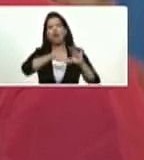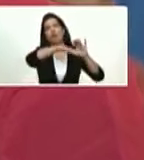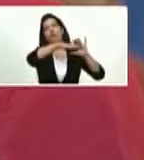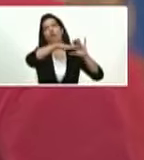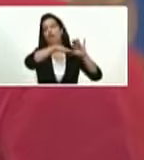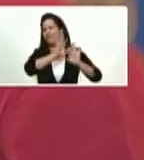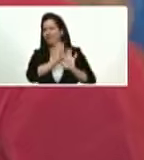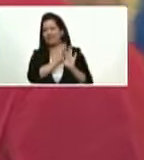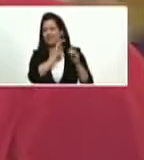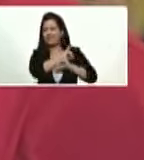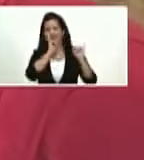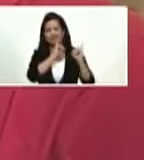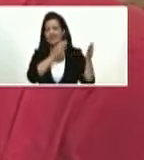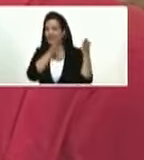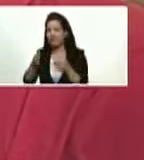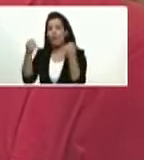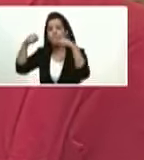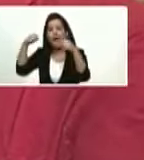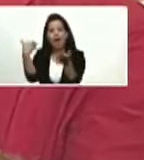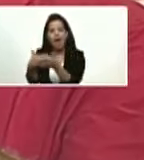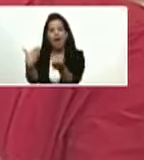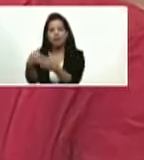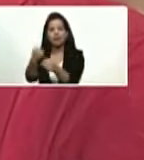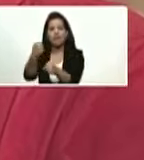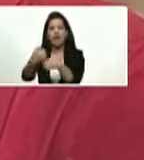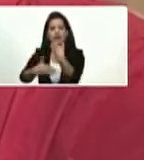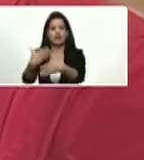histórico. Y entiendo que